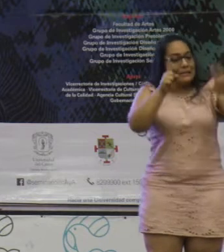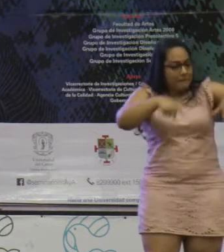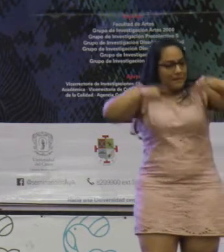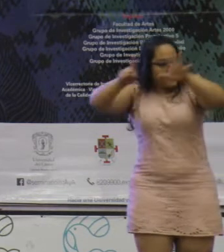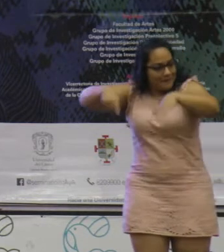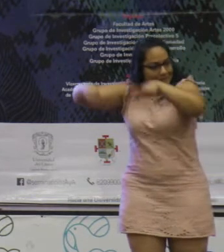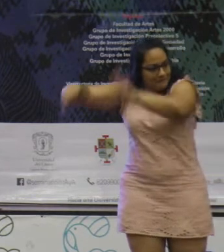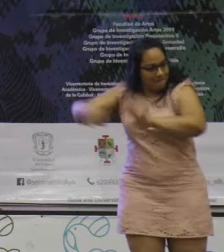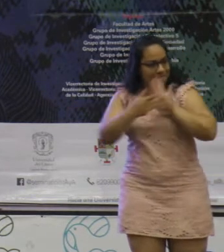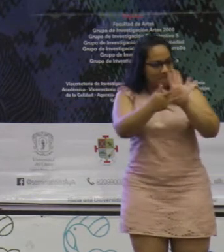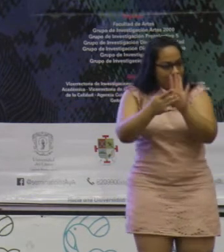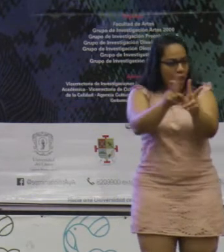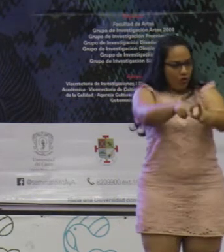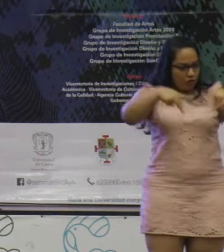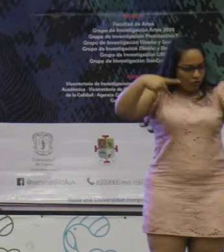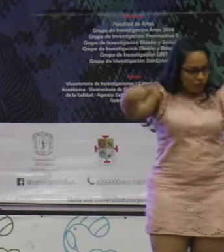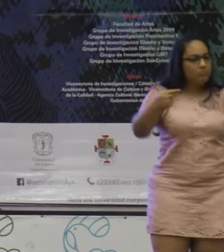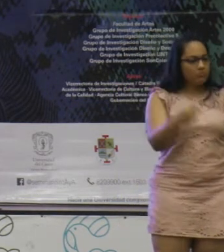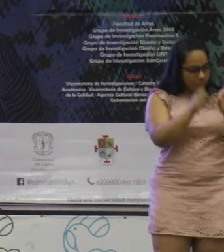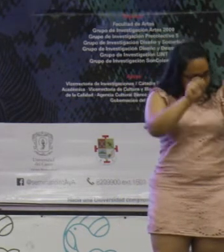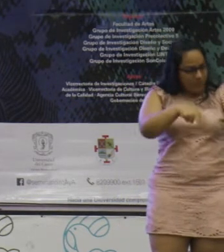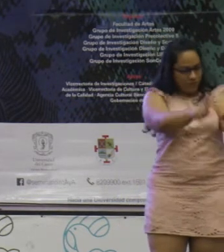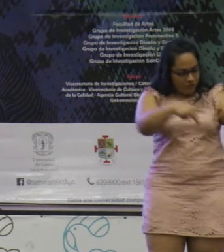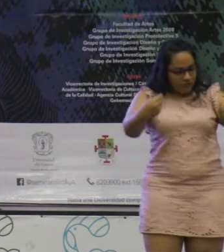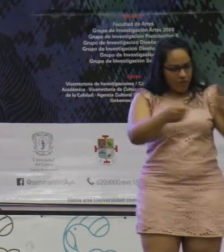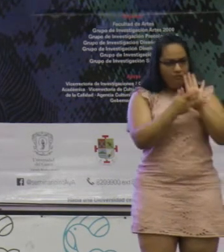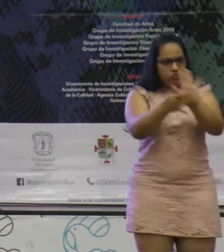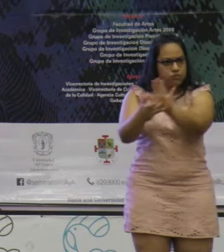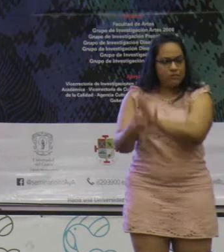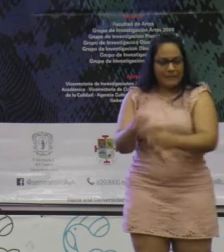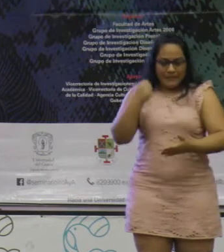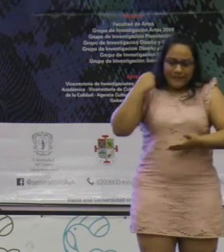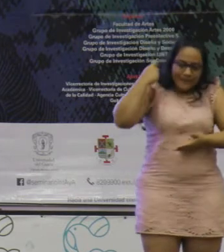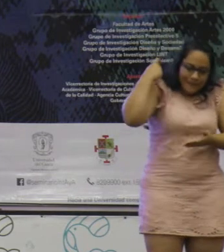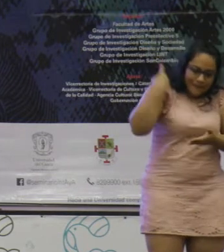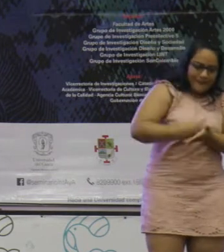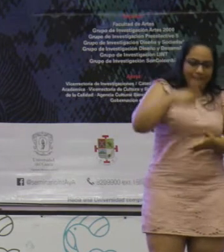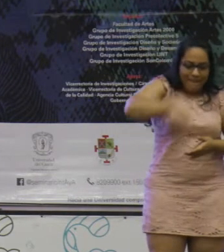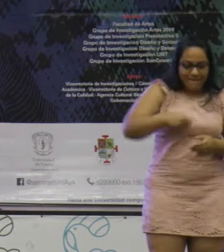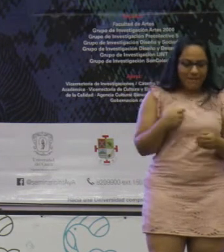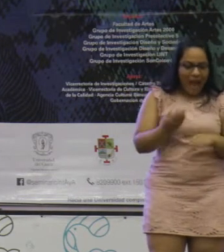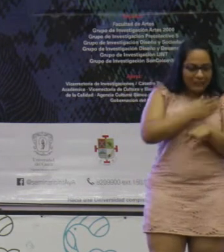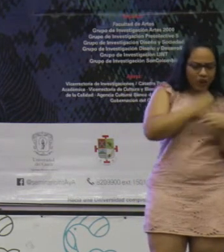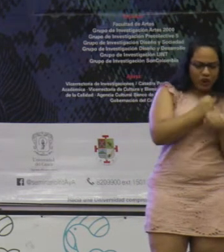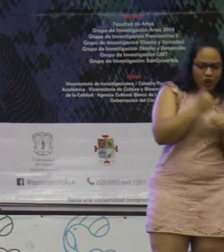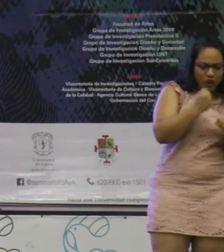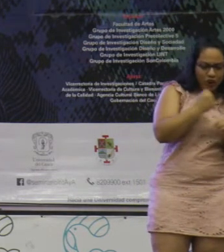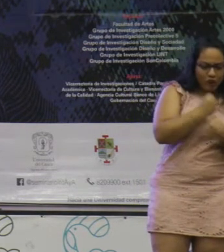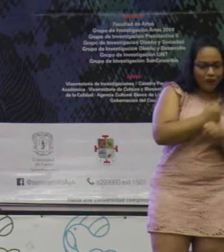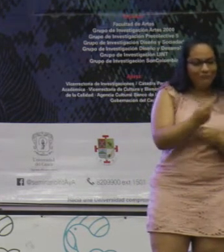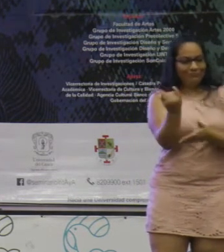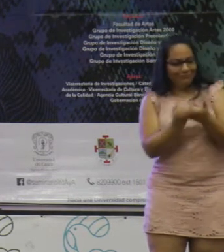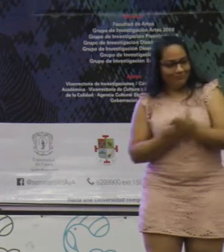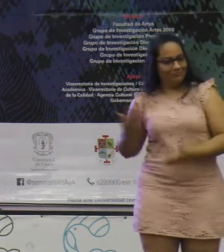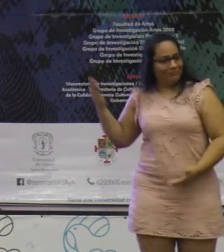hemos montado una especie de periódico o fanzine que nos obliga a que tengamos que tener un material producido. Y ese material producido tiene que ver con